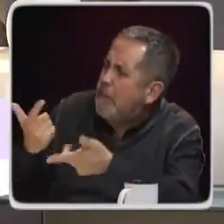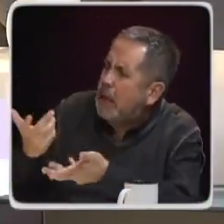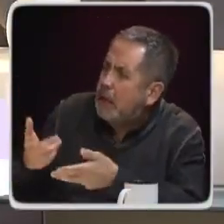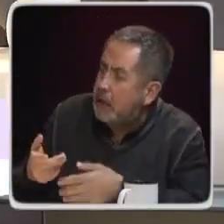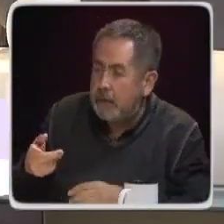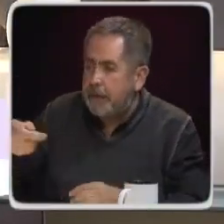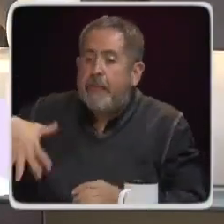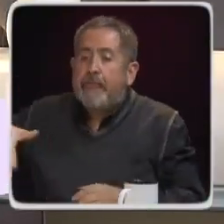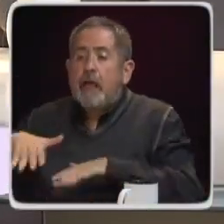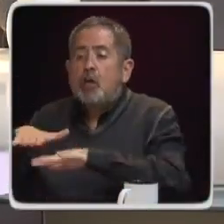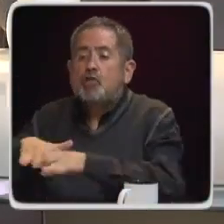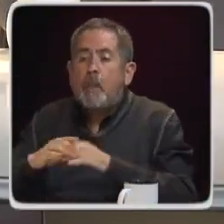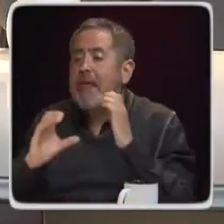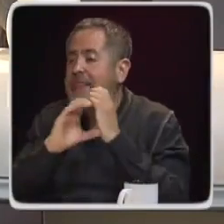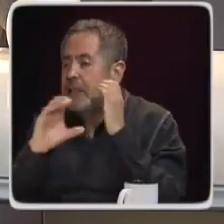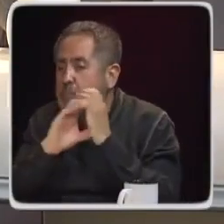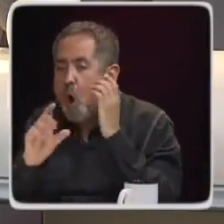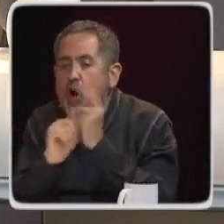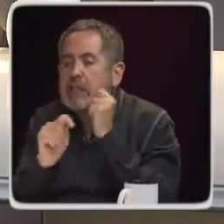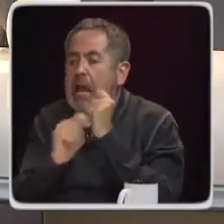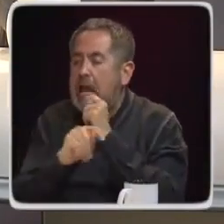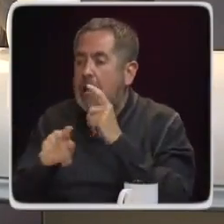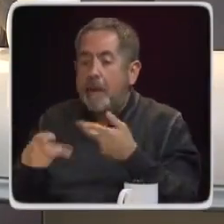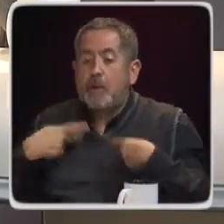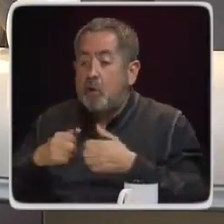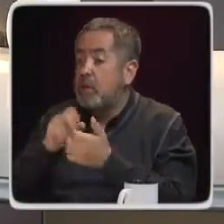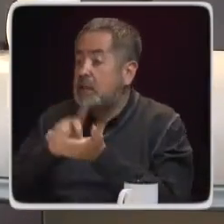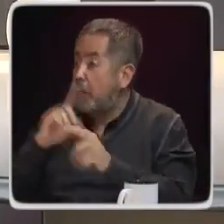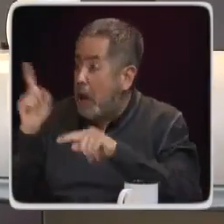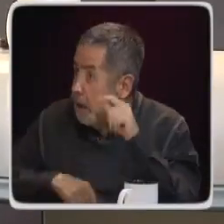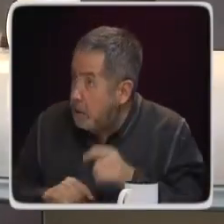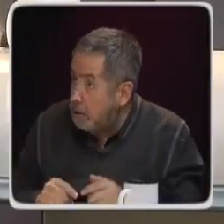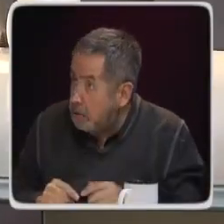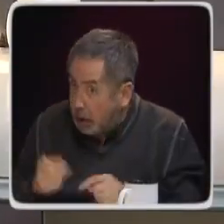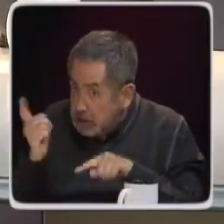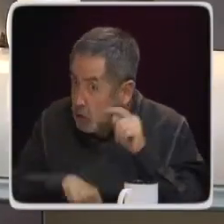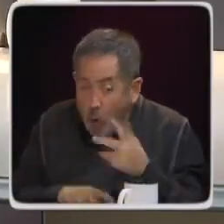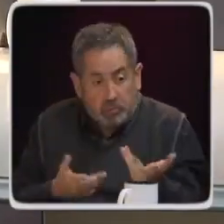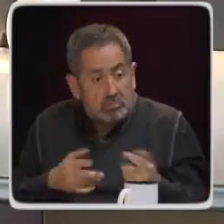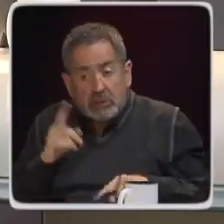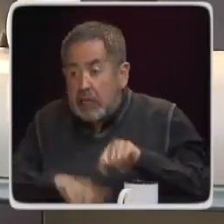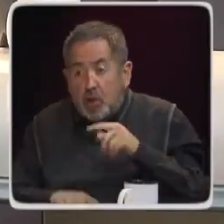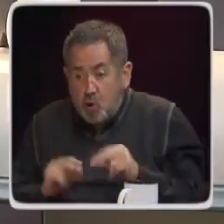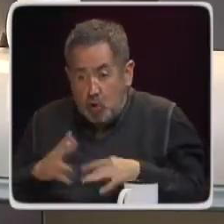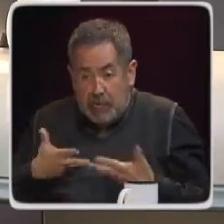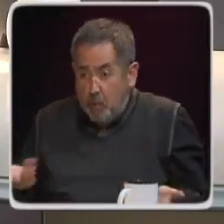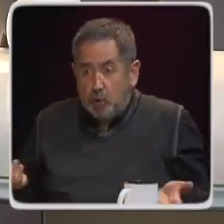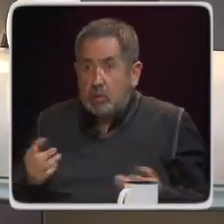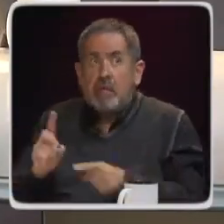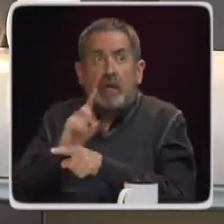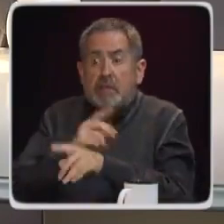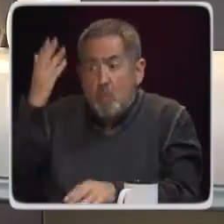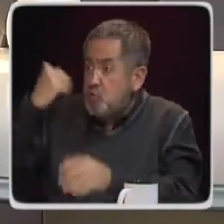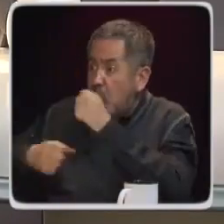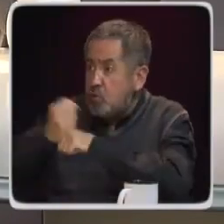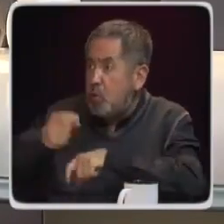En el caso de la SEP a nivel nacional, yo sé que tienen el plan de estrategias para la educación,